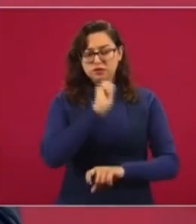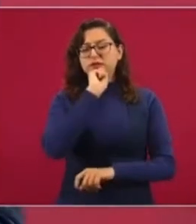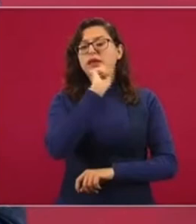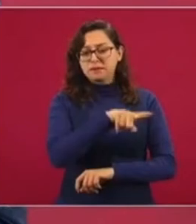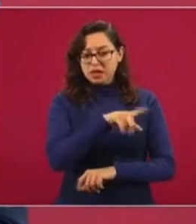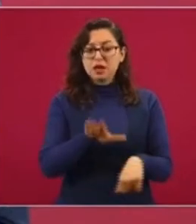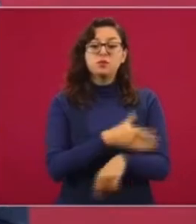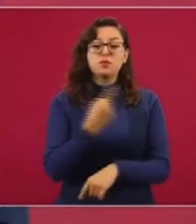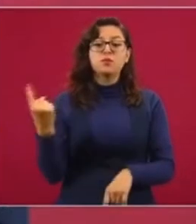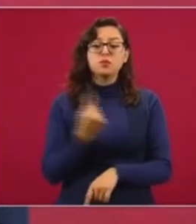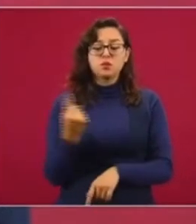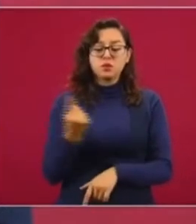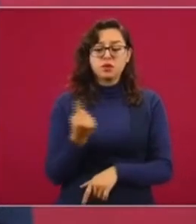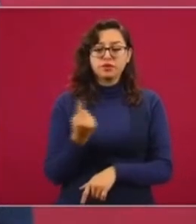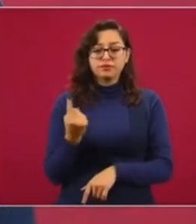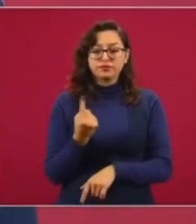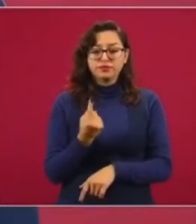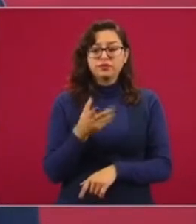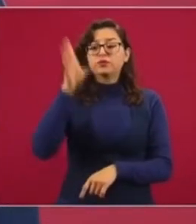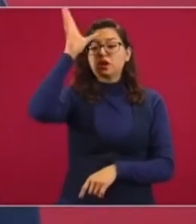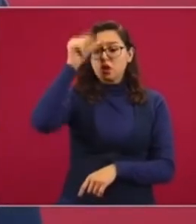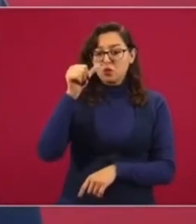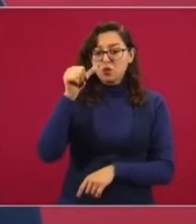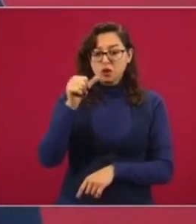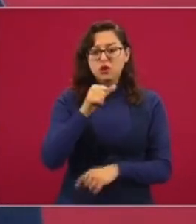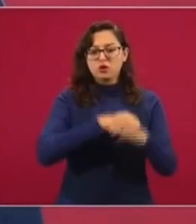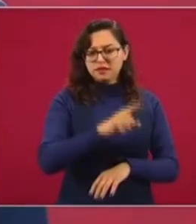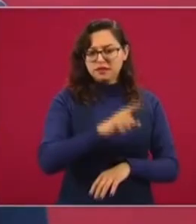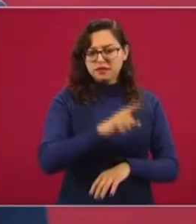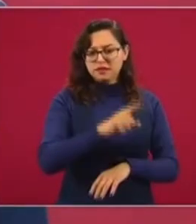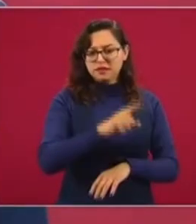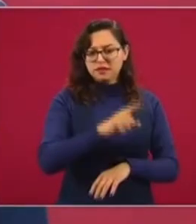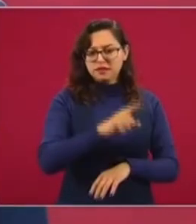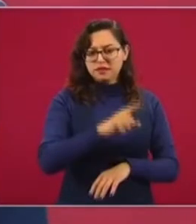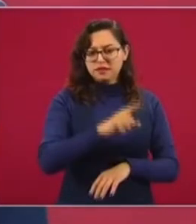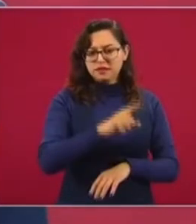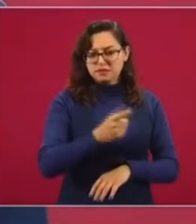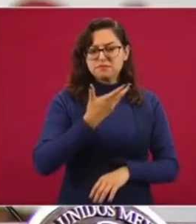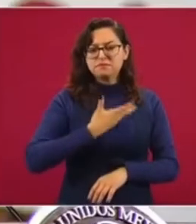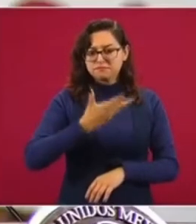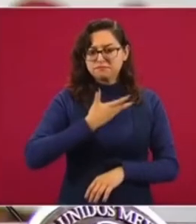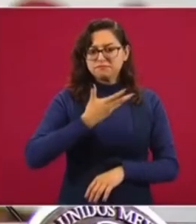porque este convenio con una empresa estadounidense